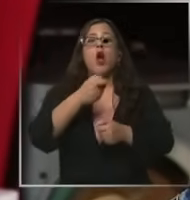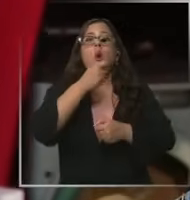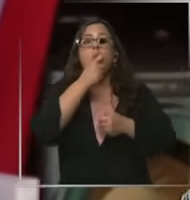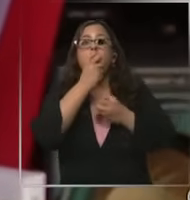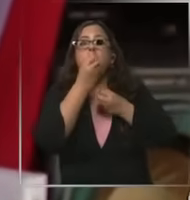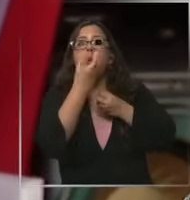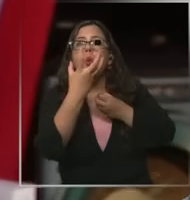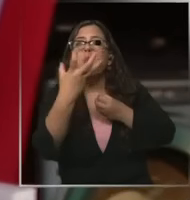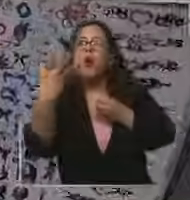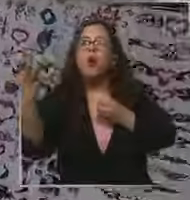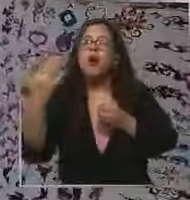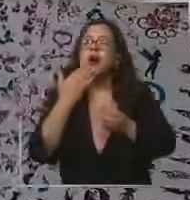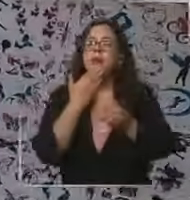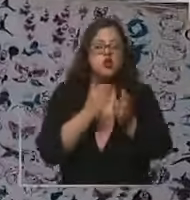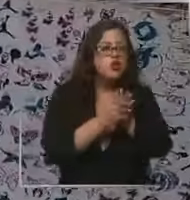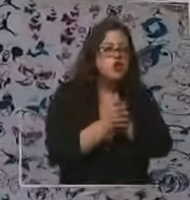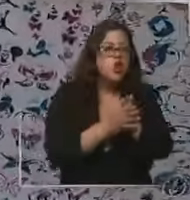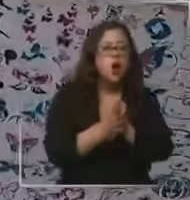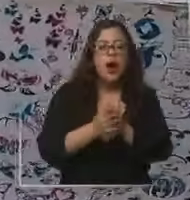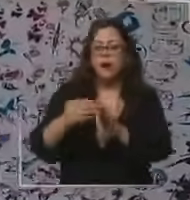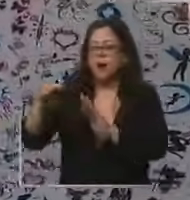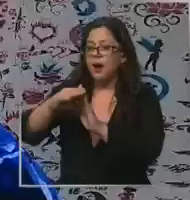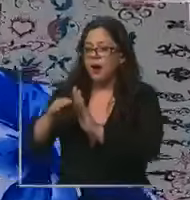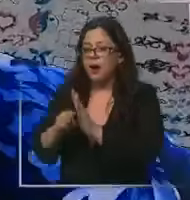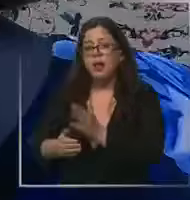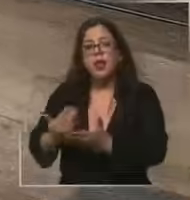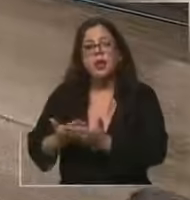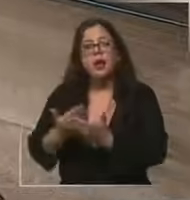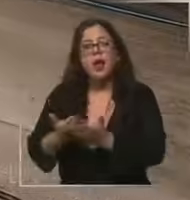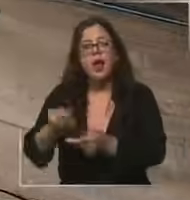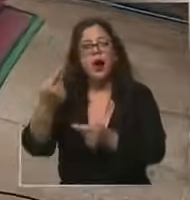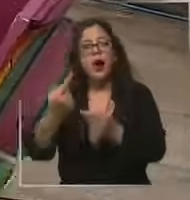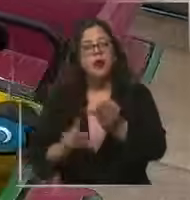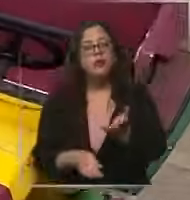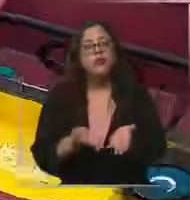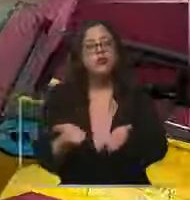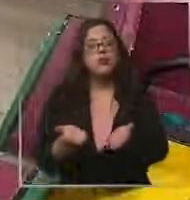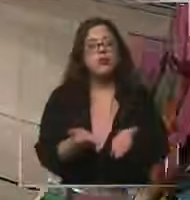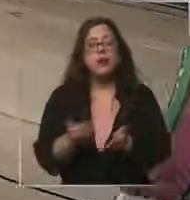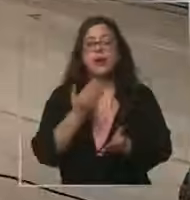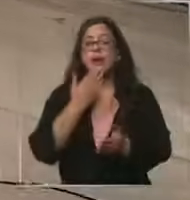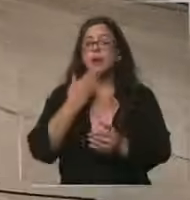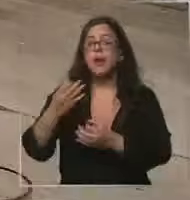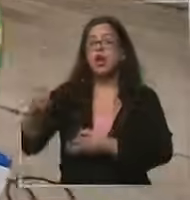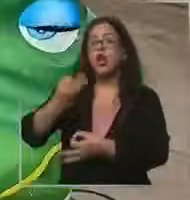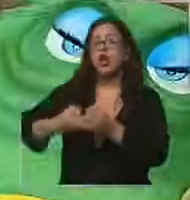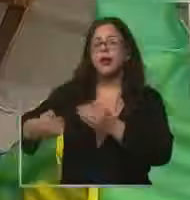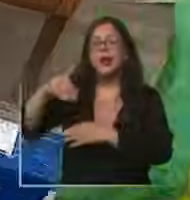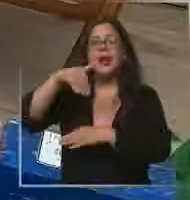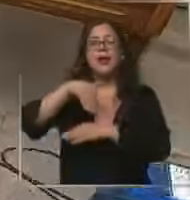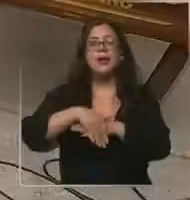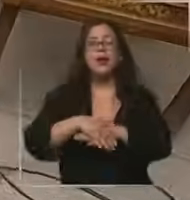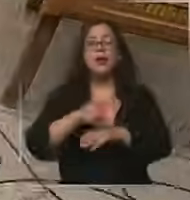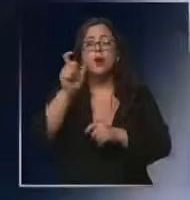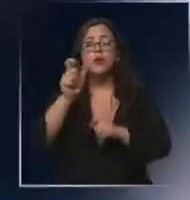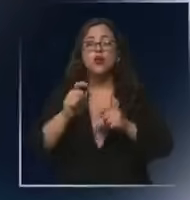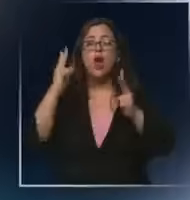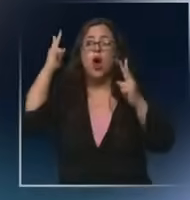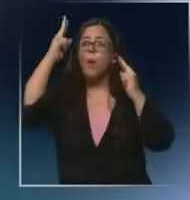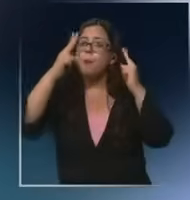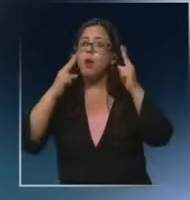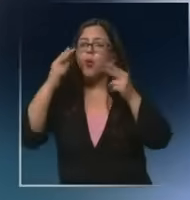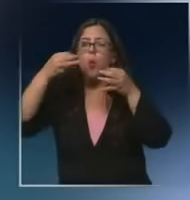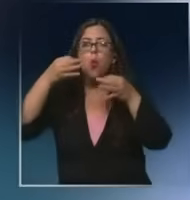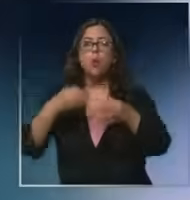hay chocolate. A esa lista de propuestas se suman otros servicios. Nos comentan que las tardes un peluquero se instala